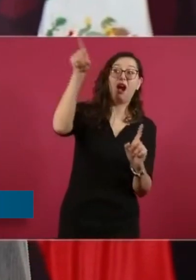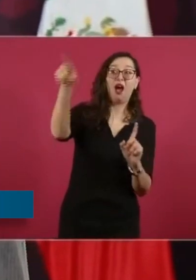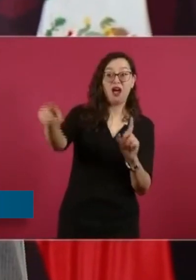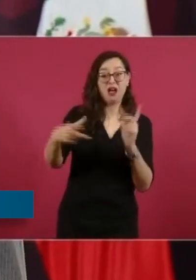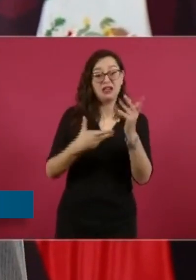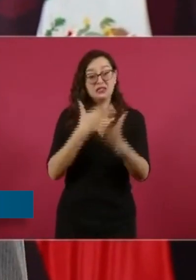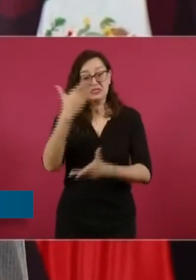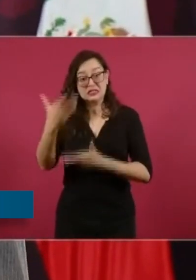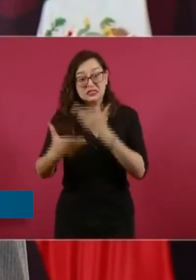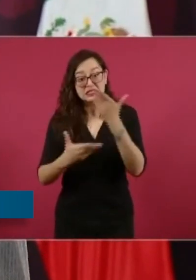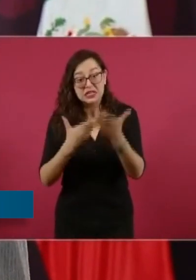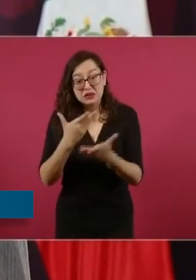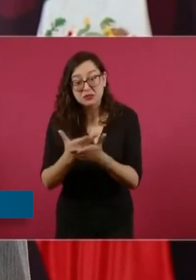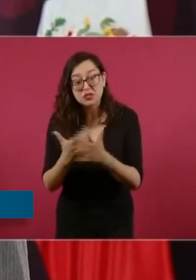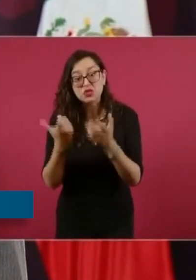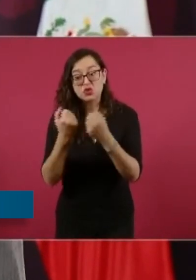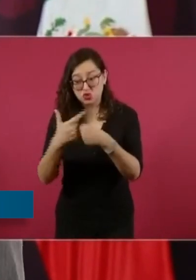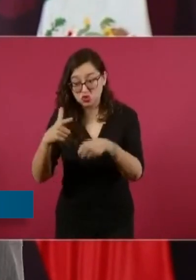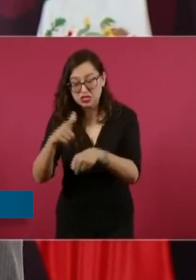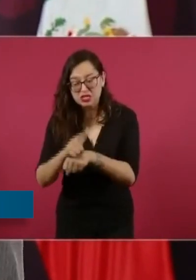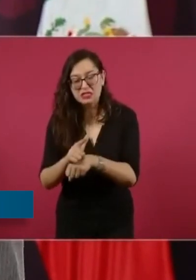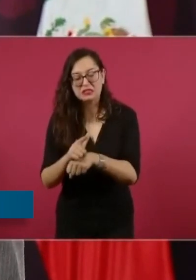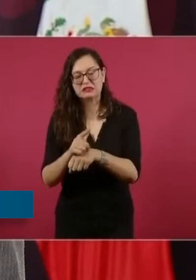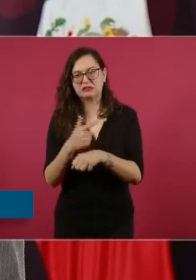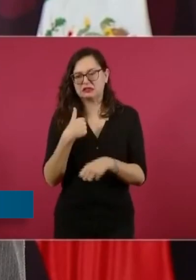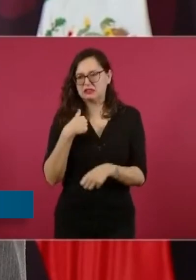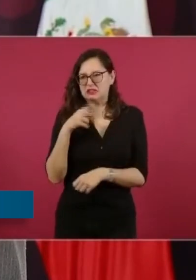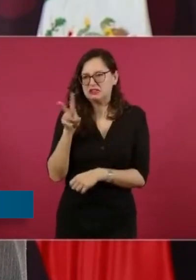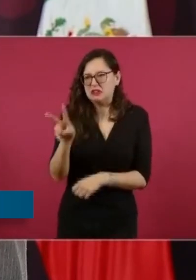Además, afirmaron que testigos protegidos de la Fiscalía